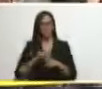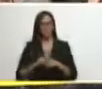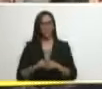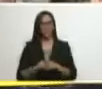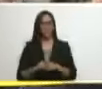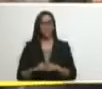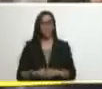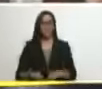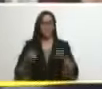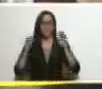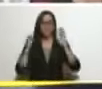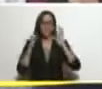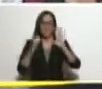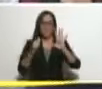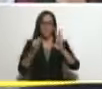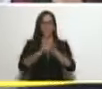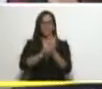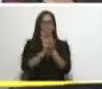Sexto referéndum,